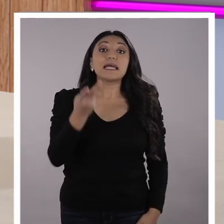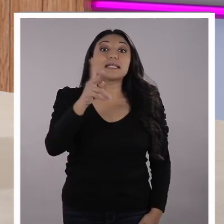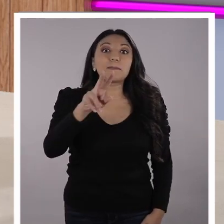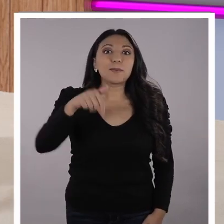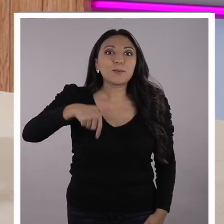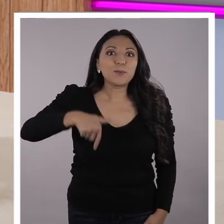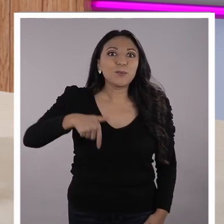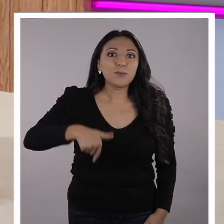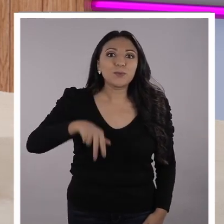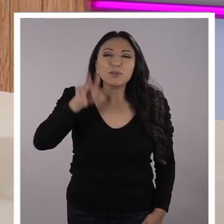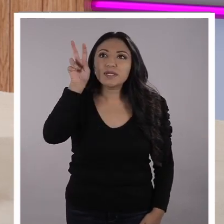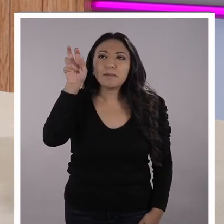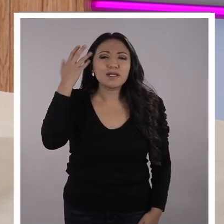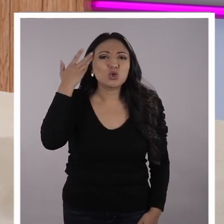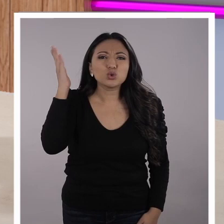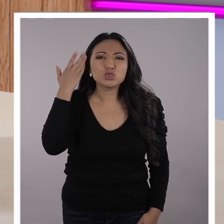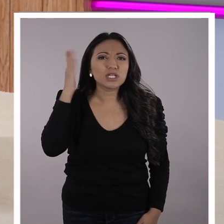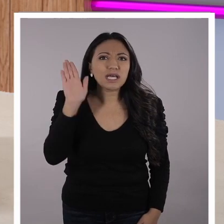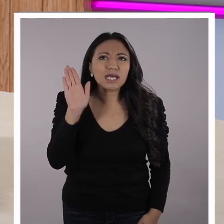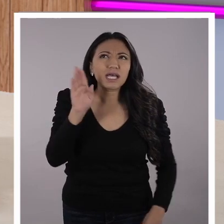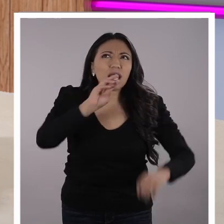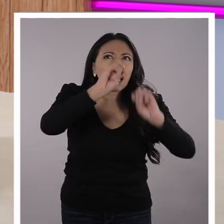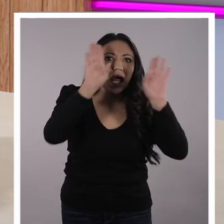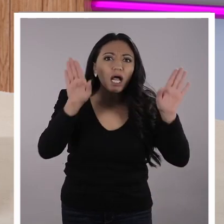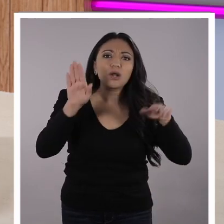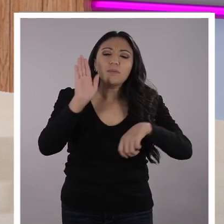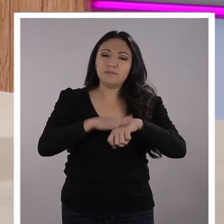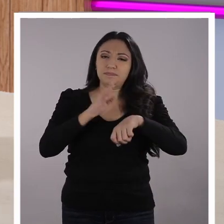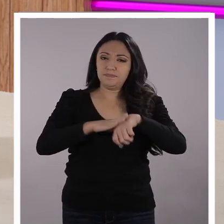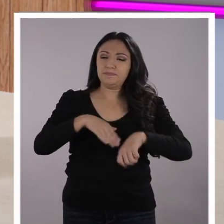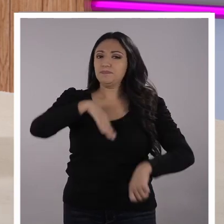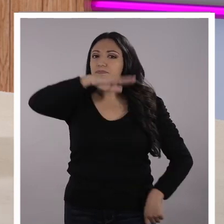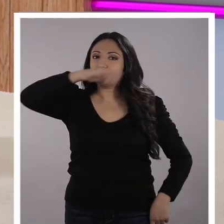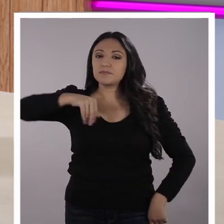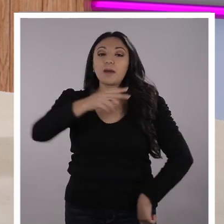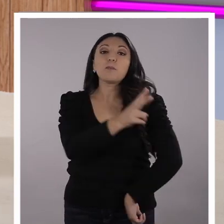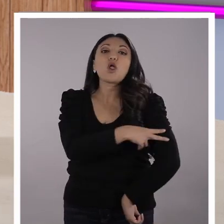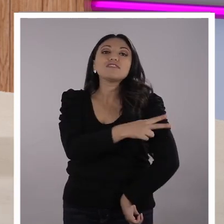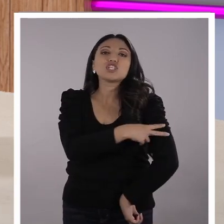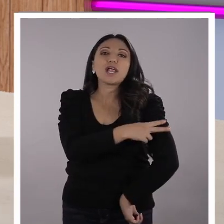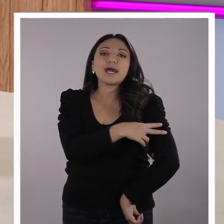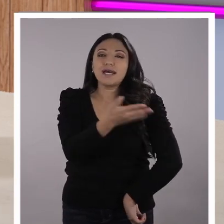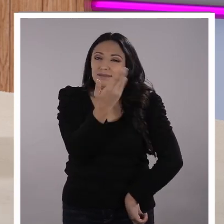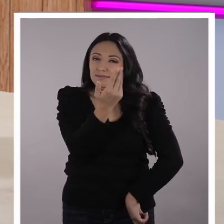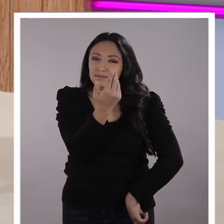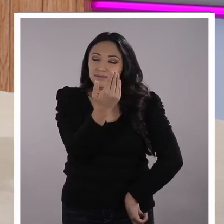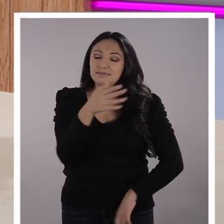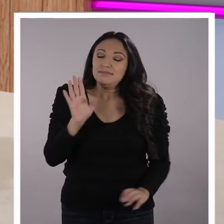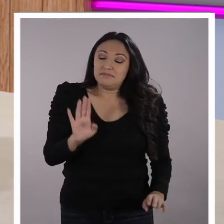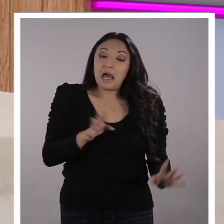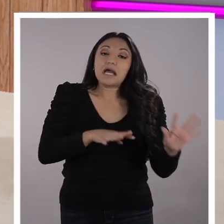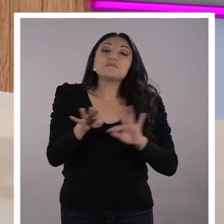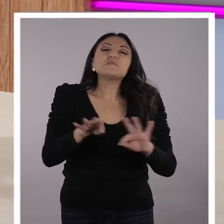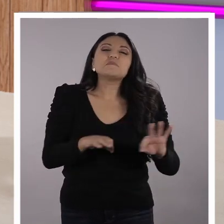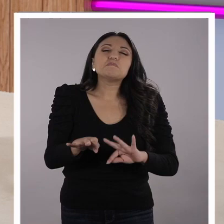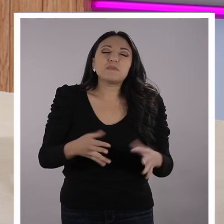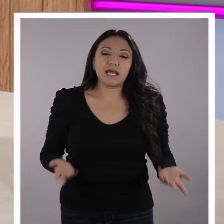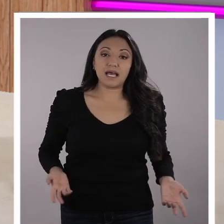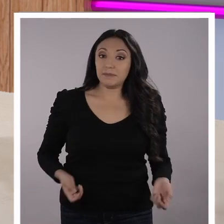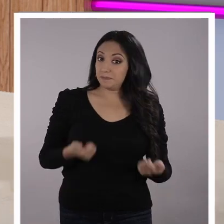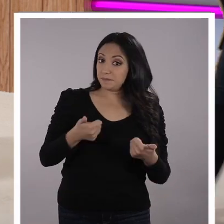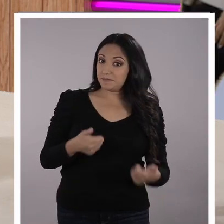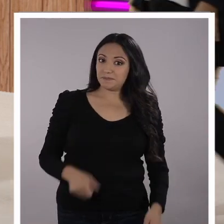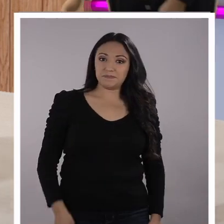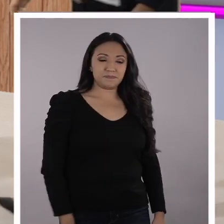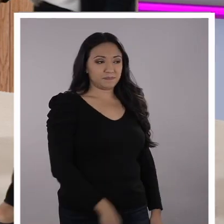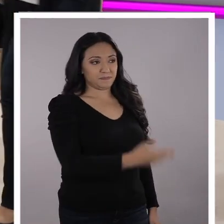expectativa de lo que vamos a ver el día de hoy. No la tengo muy claro. Así que llamémosla a la profe para que nos explique qué vamos a ver el día de hoy.